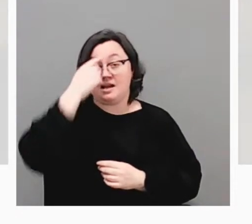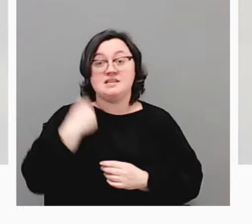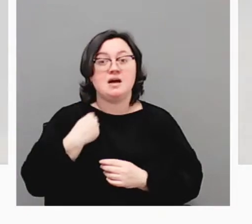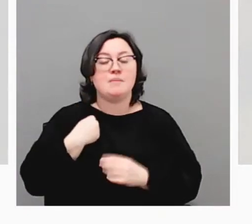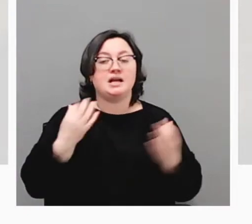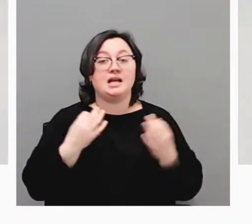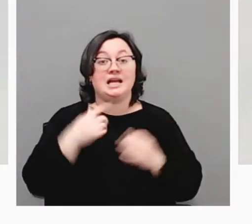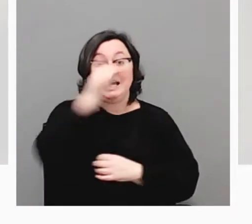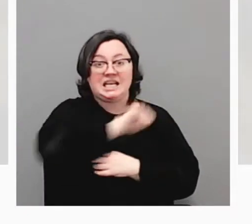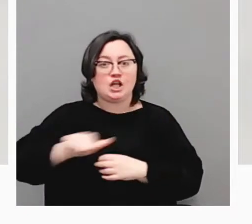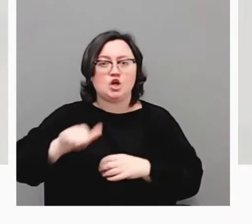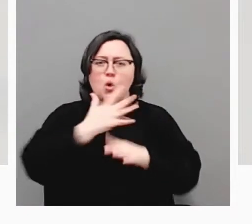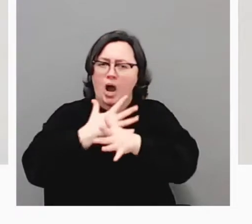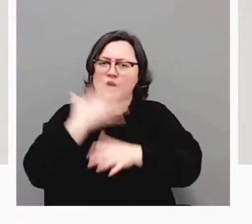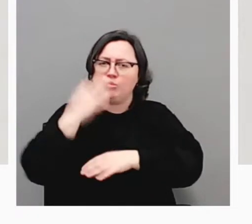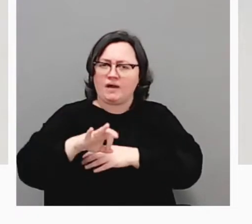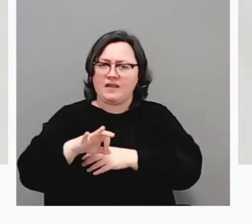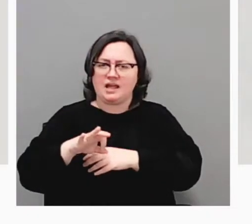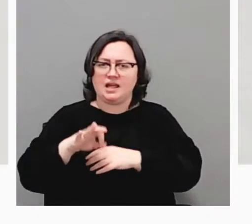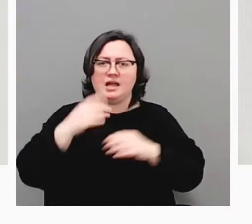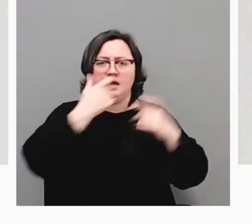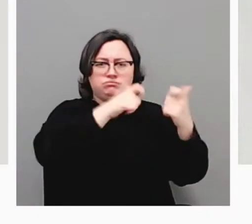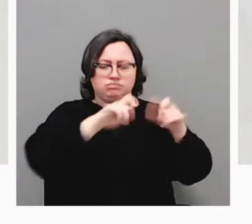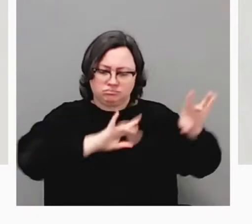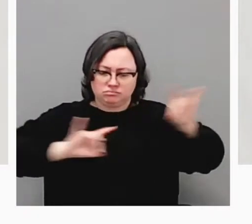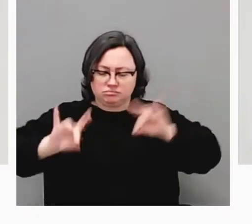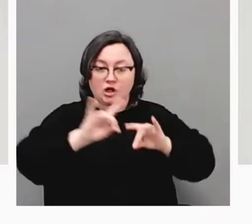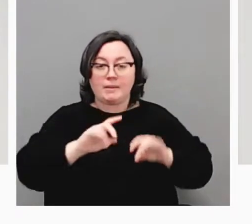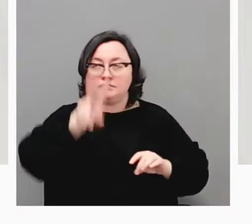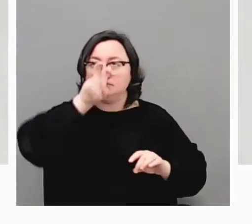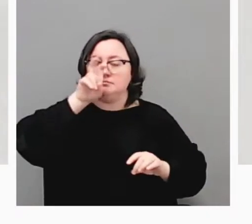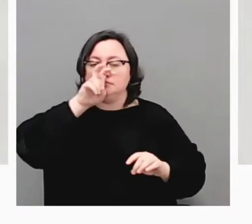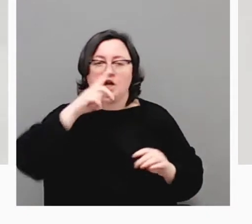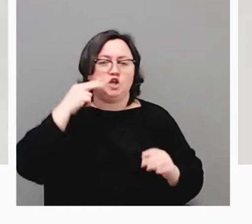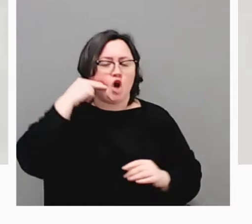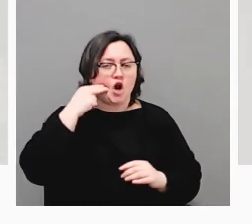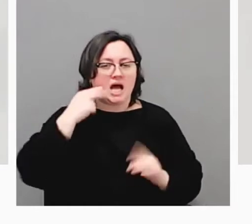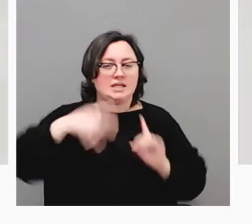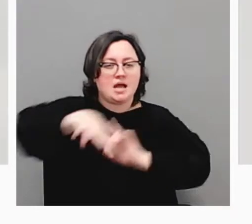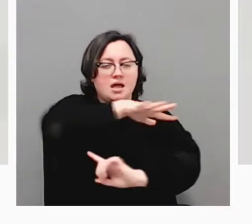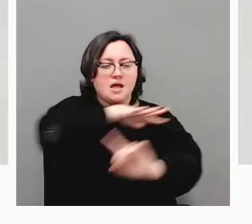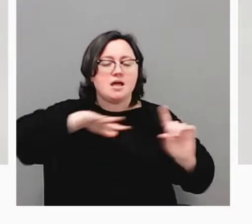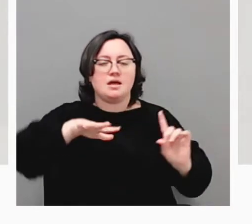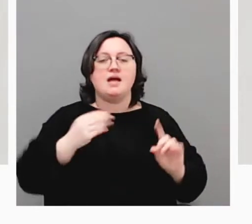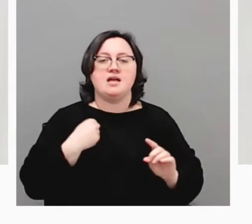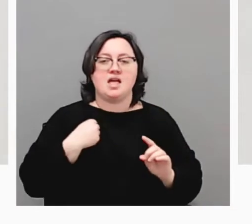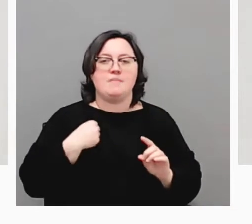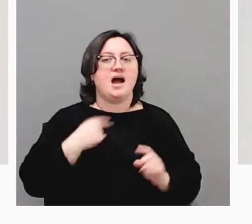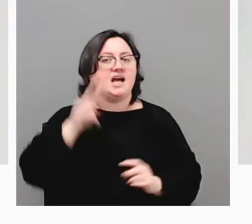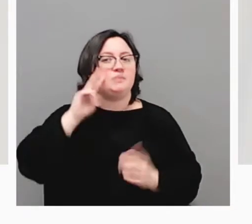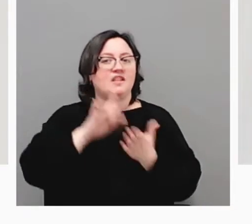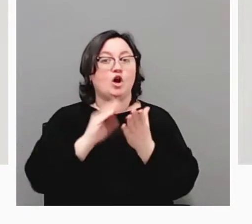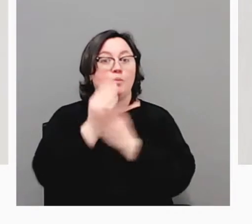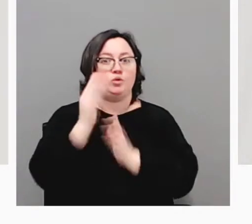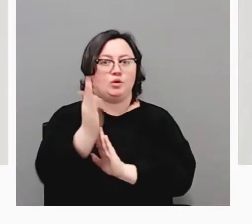que los niños pueden jugar con diversos dispositivos, pues el aroma a chocolate forma también una parte de este